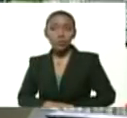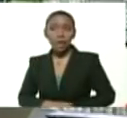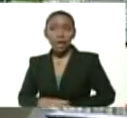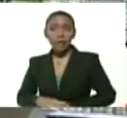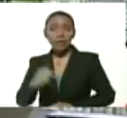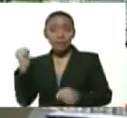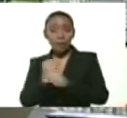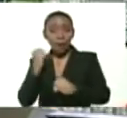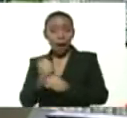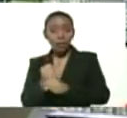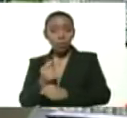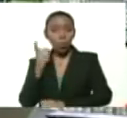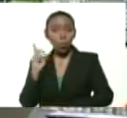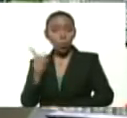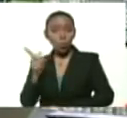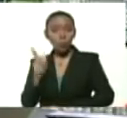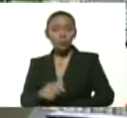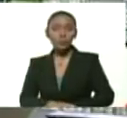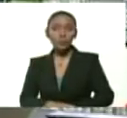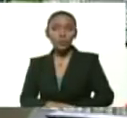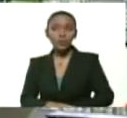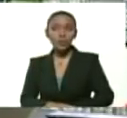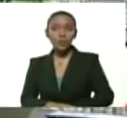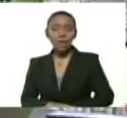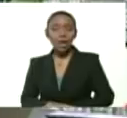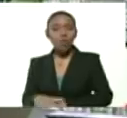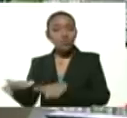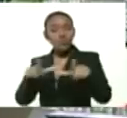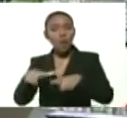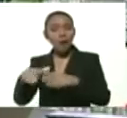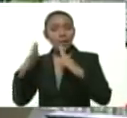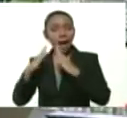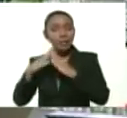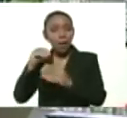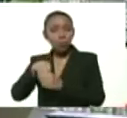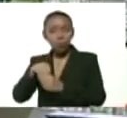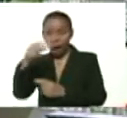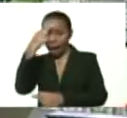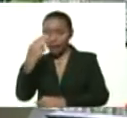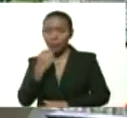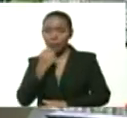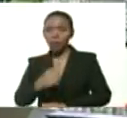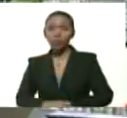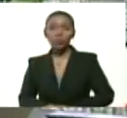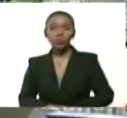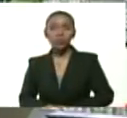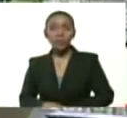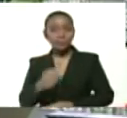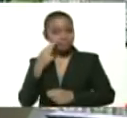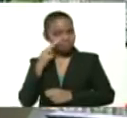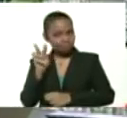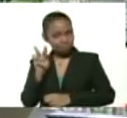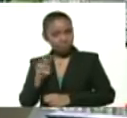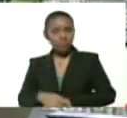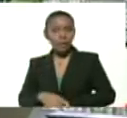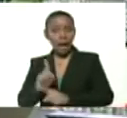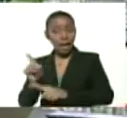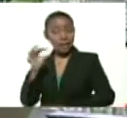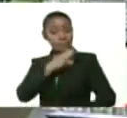ocupación taxista. Sitio de residencia, Antímano. Fíjense, este